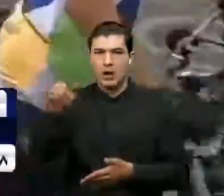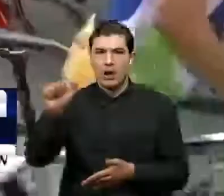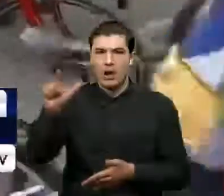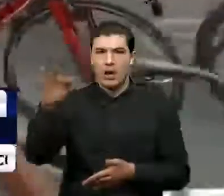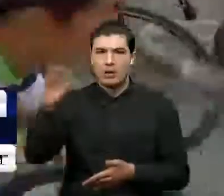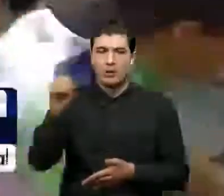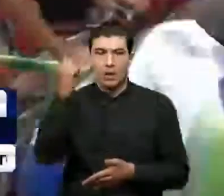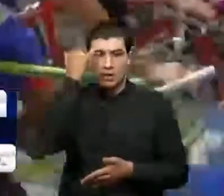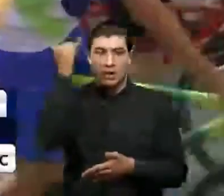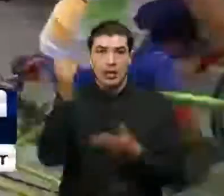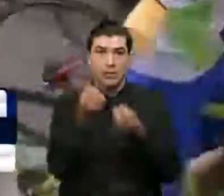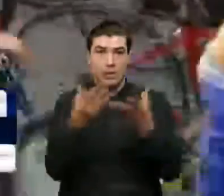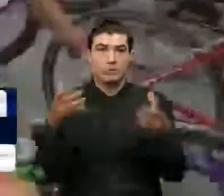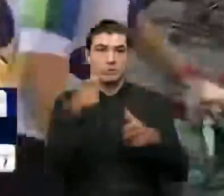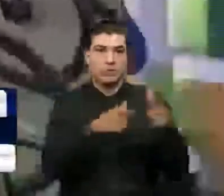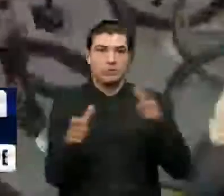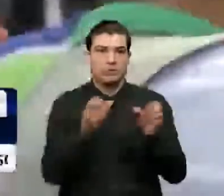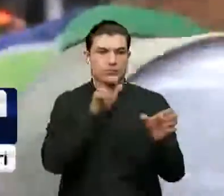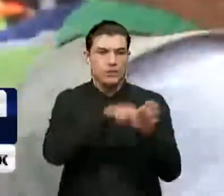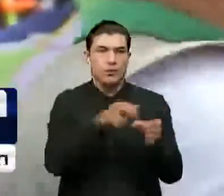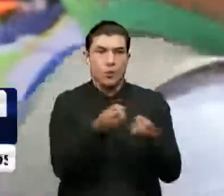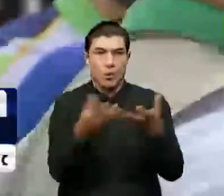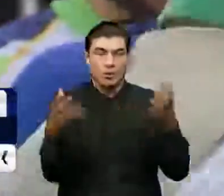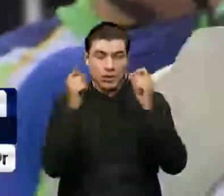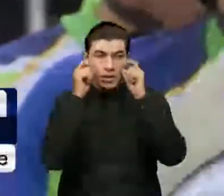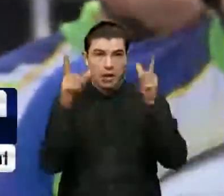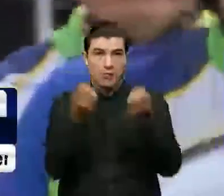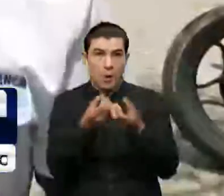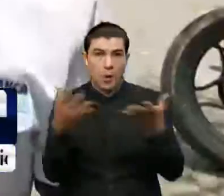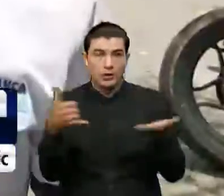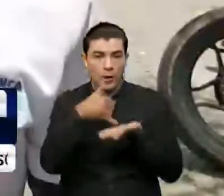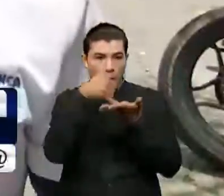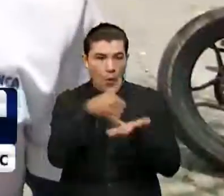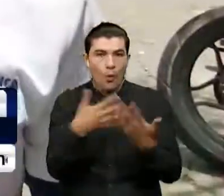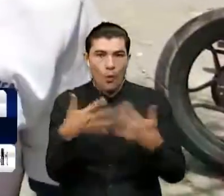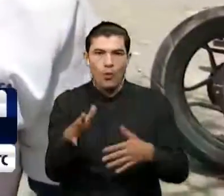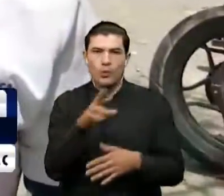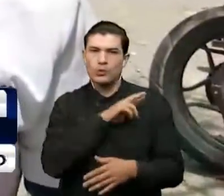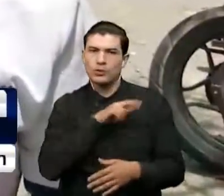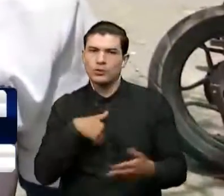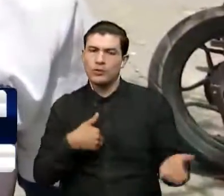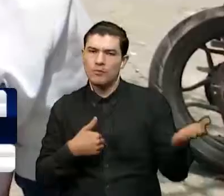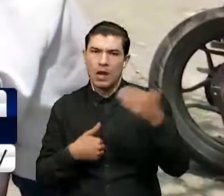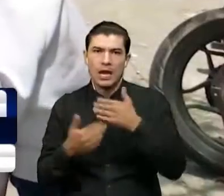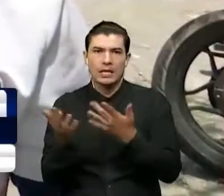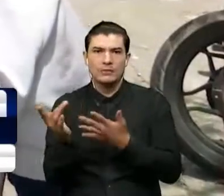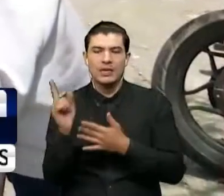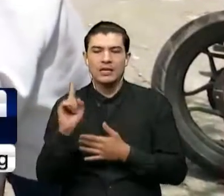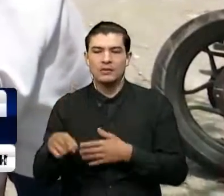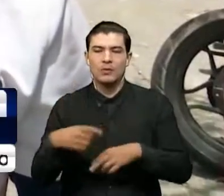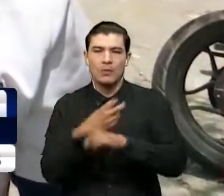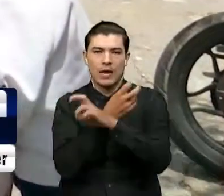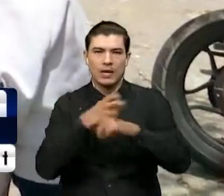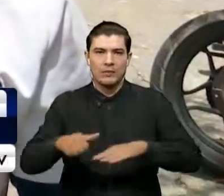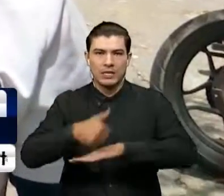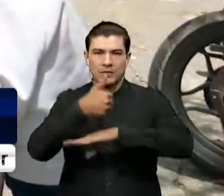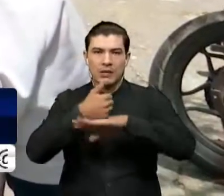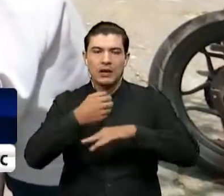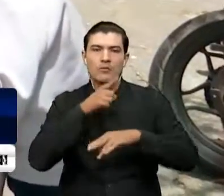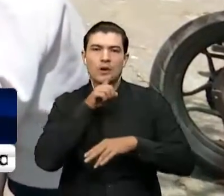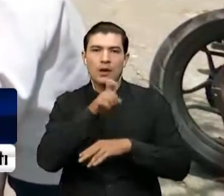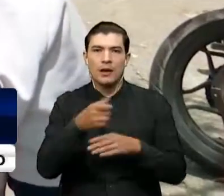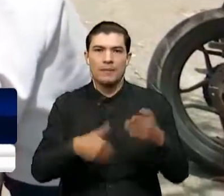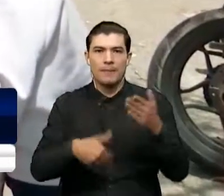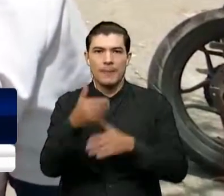muchas más personas se vinculen tenemos muchísimas sorpresas muchísimos premios y los esperamos a todos en el parque principal de floridablanca para partir a las